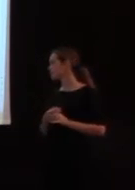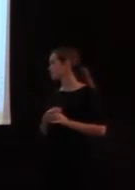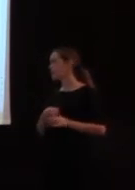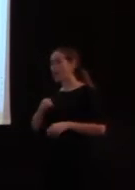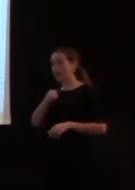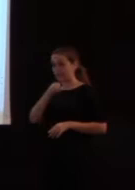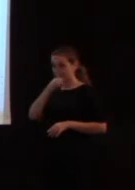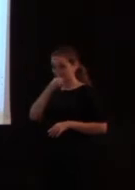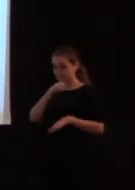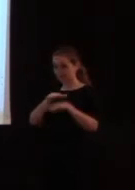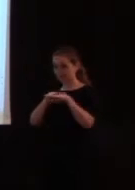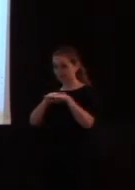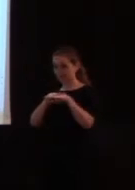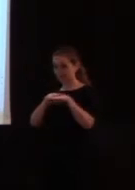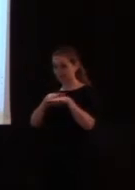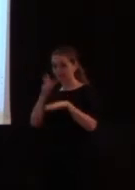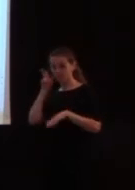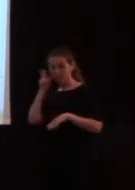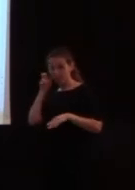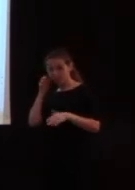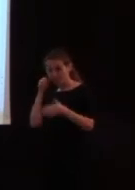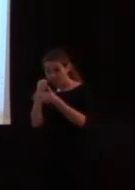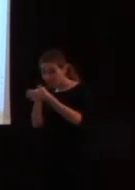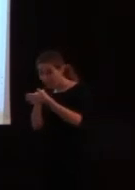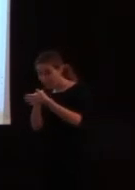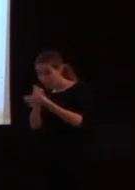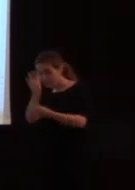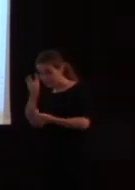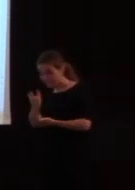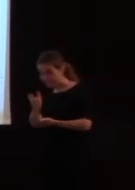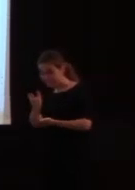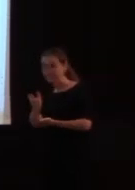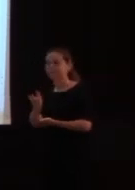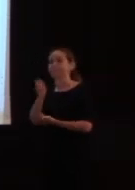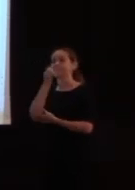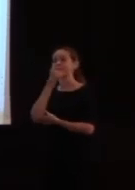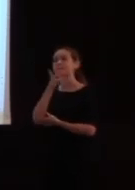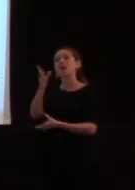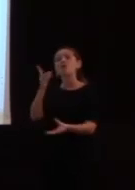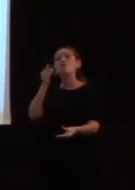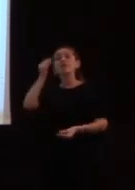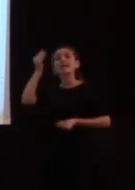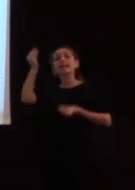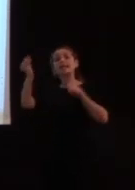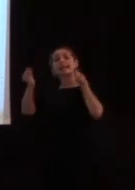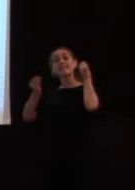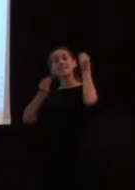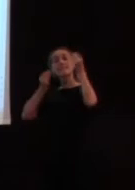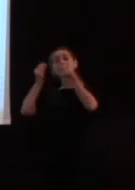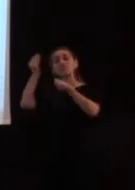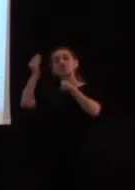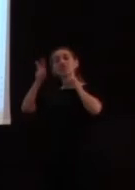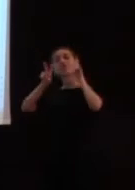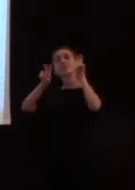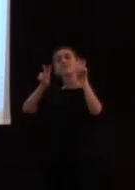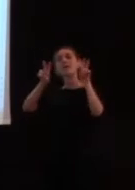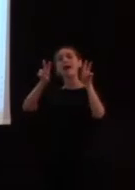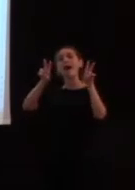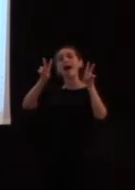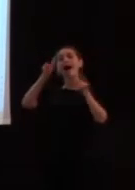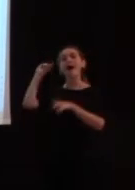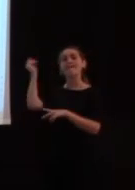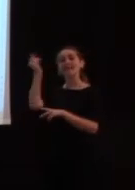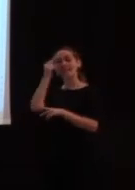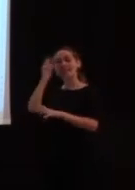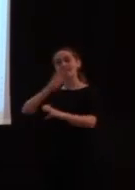Una reflexión, ¿me oís? ¿Viene de atrás? ¿Sí? ¿Sí? Bien. Una reflexión sobre las habilidades